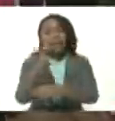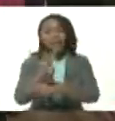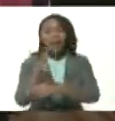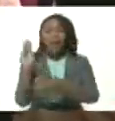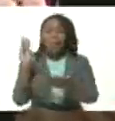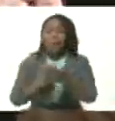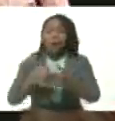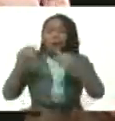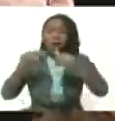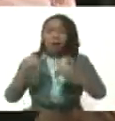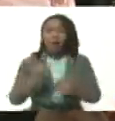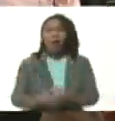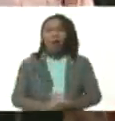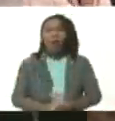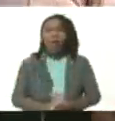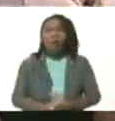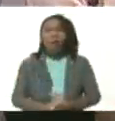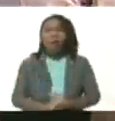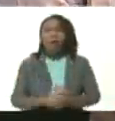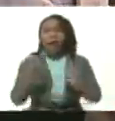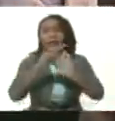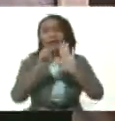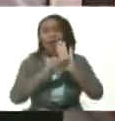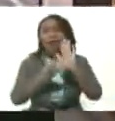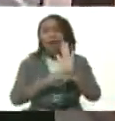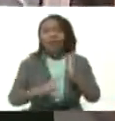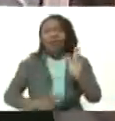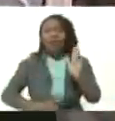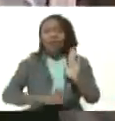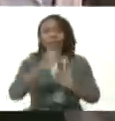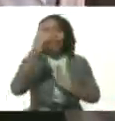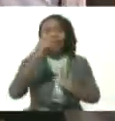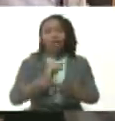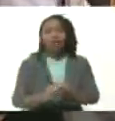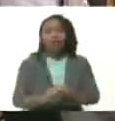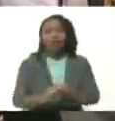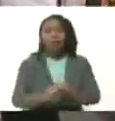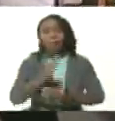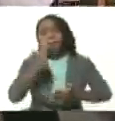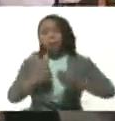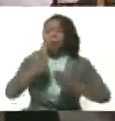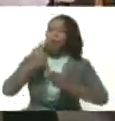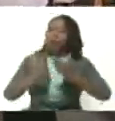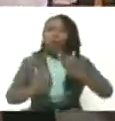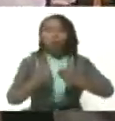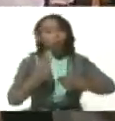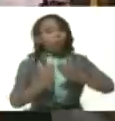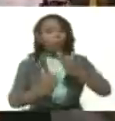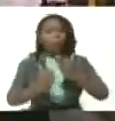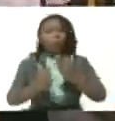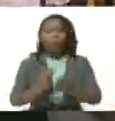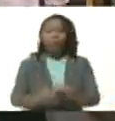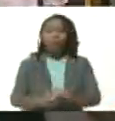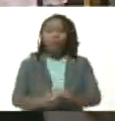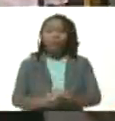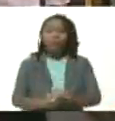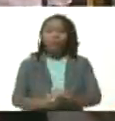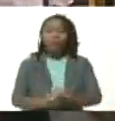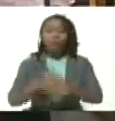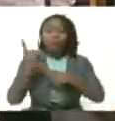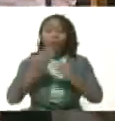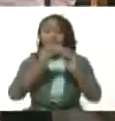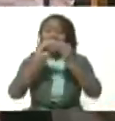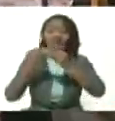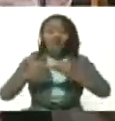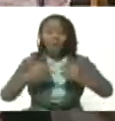acá. El nivel de desarrollo de la robotización, de la automatización de